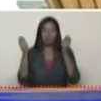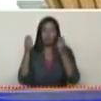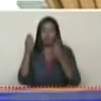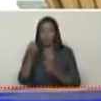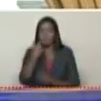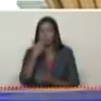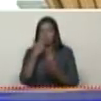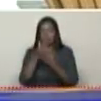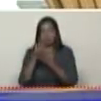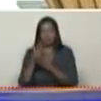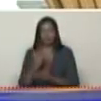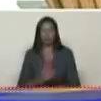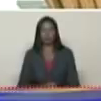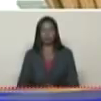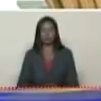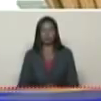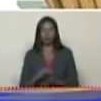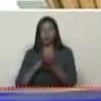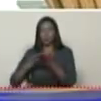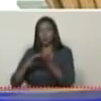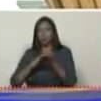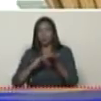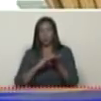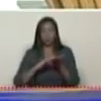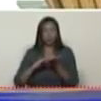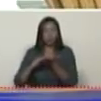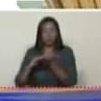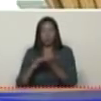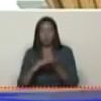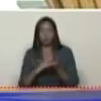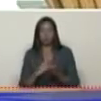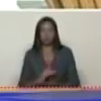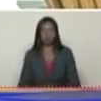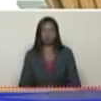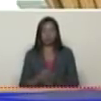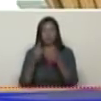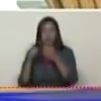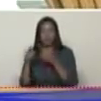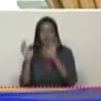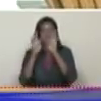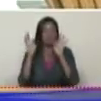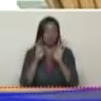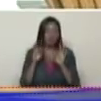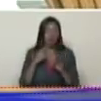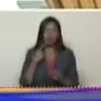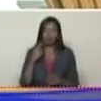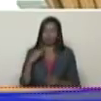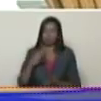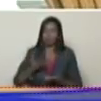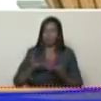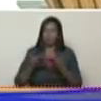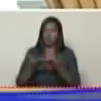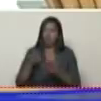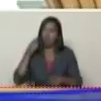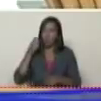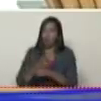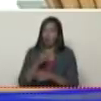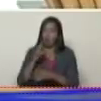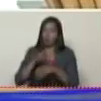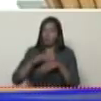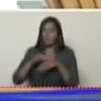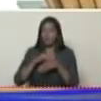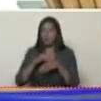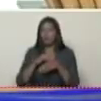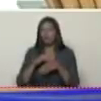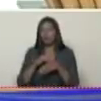medicina. Resolver por distintas vías. Yo le he dado la orden al ministro